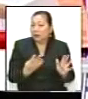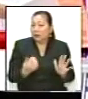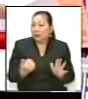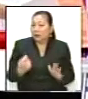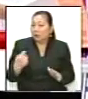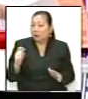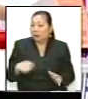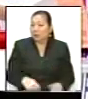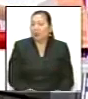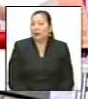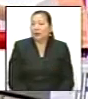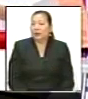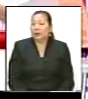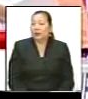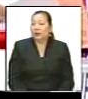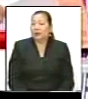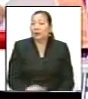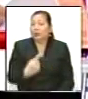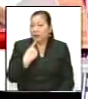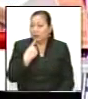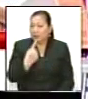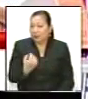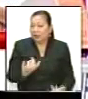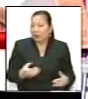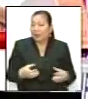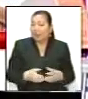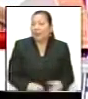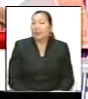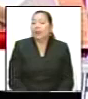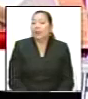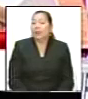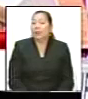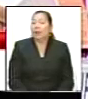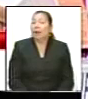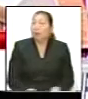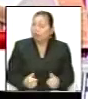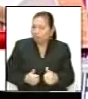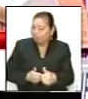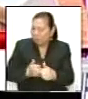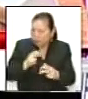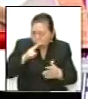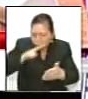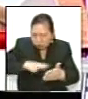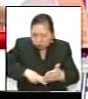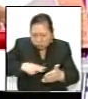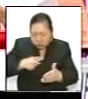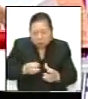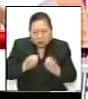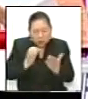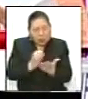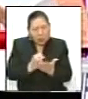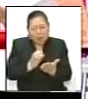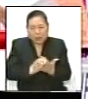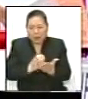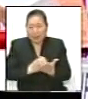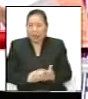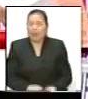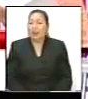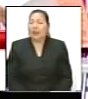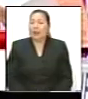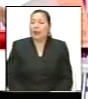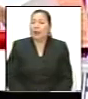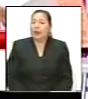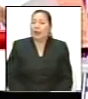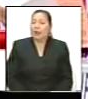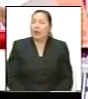96%. Por eso yo quiero informar a esta comisión para que se haga un seguimiento al contrato, al correcto,